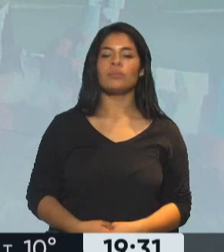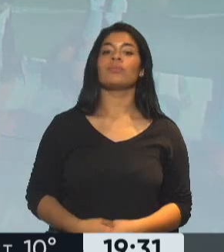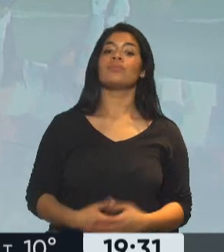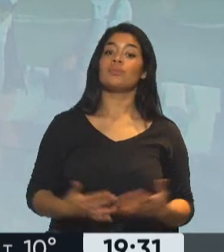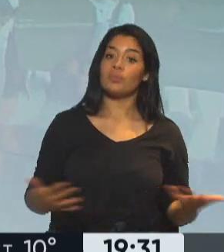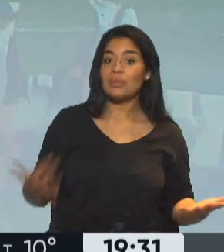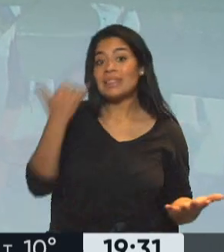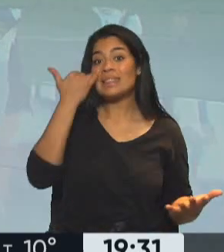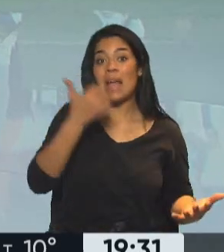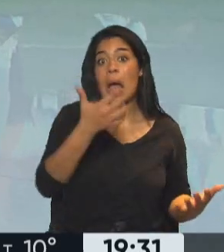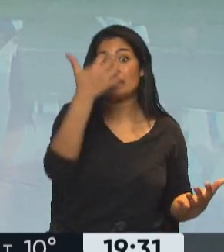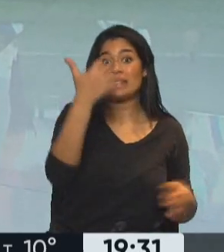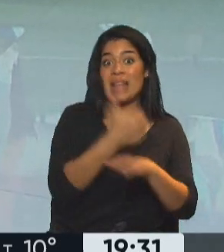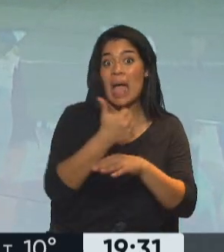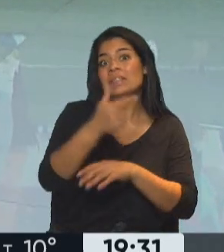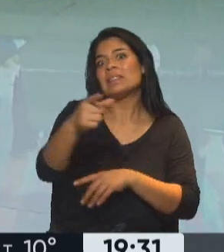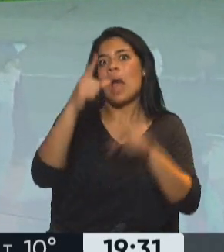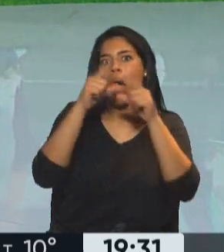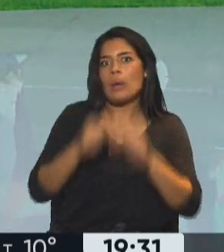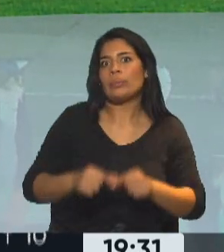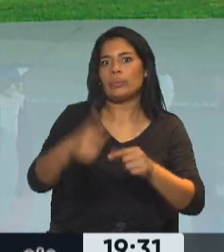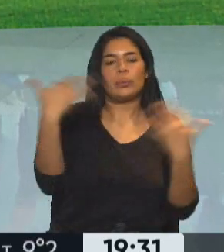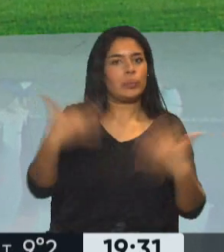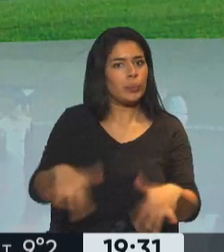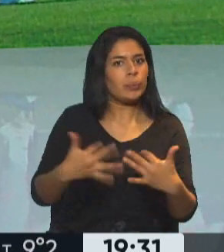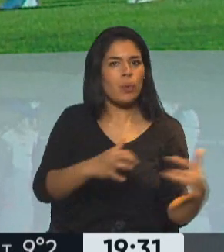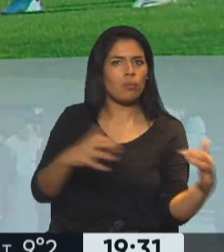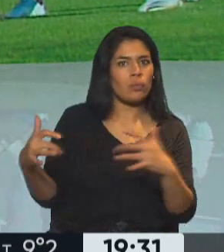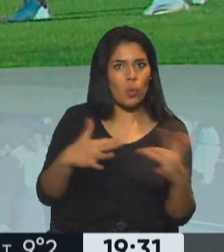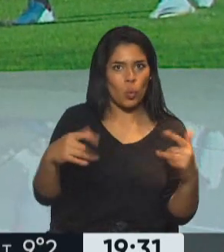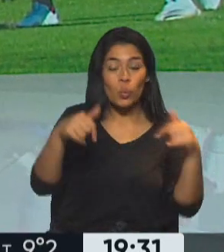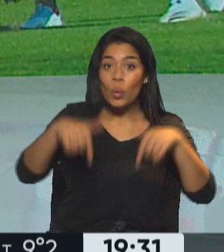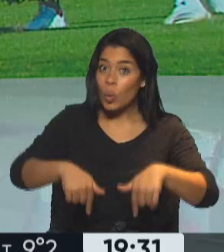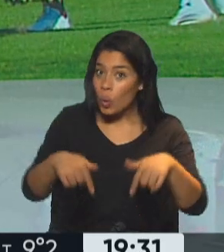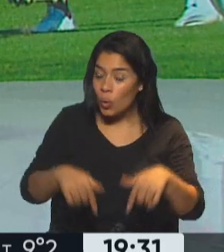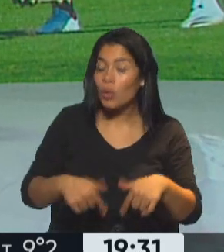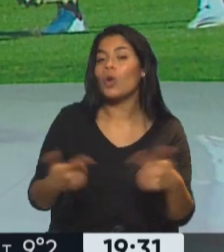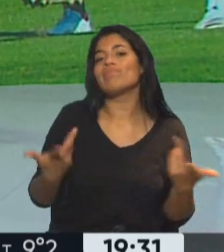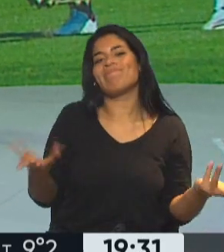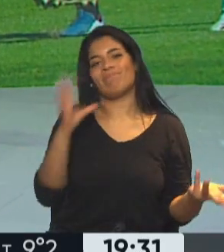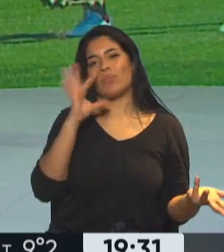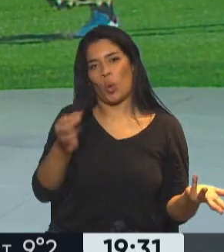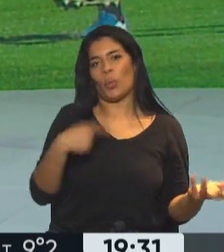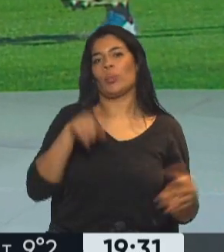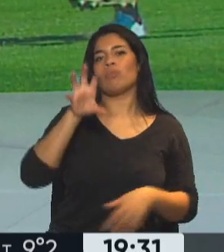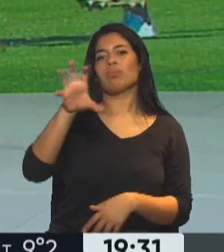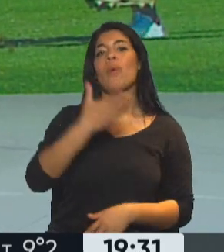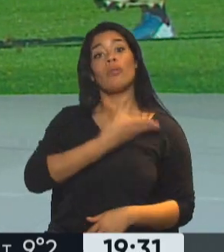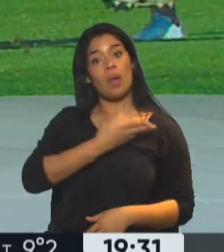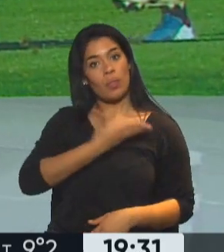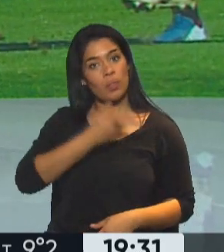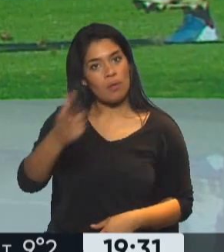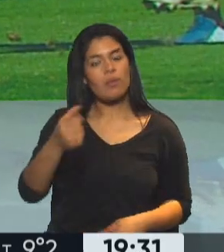La sexta fecha de la Liga Profesional de Fútbol tiene estos partidos en la jornada de hoy. Por supuesto que en Santa Fe se esperaba un